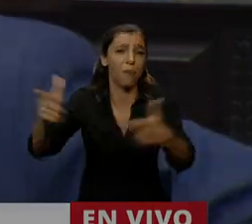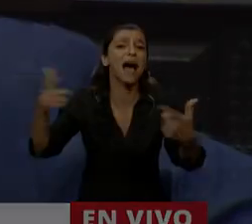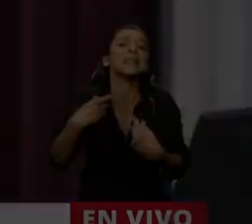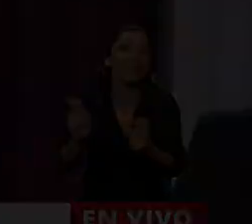a diputados